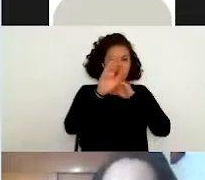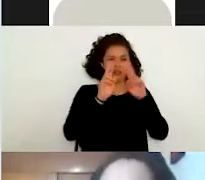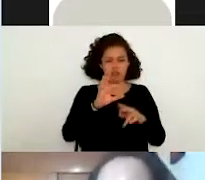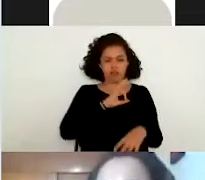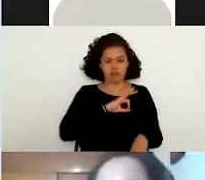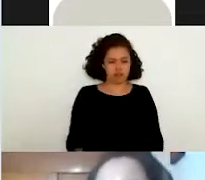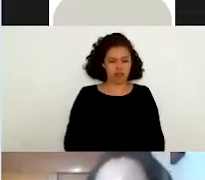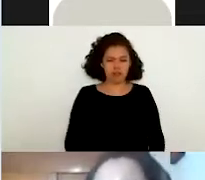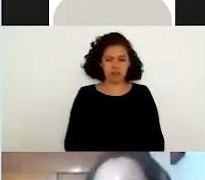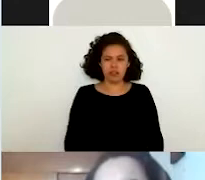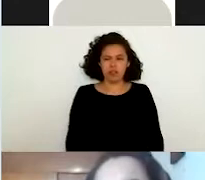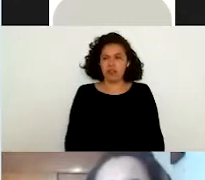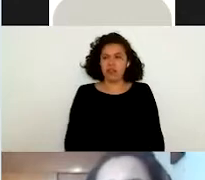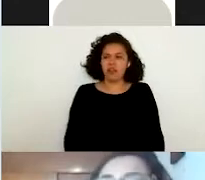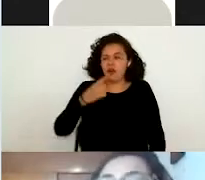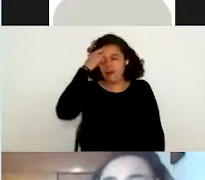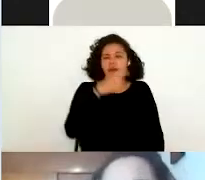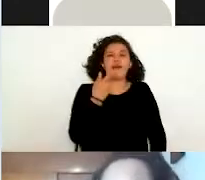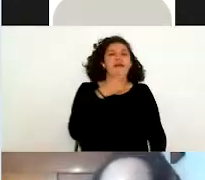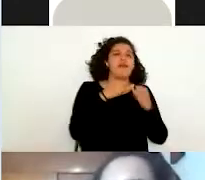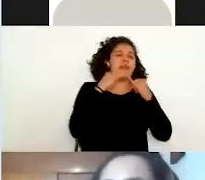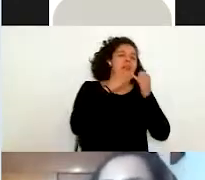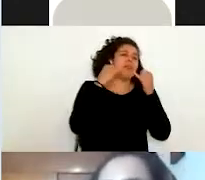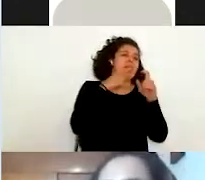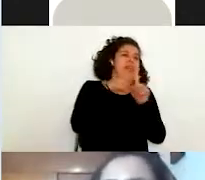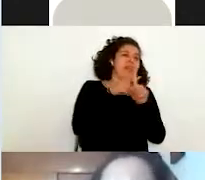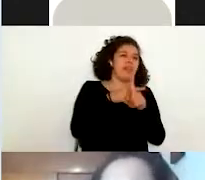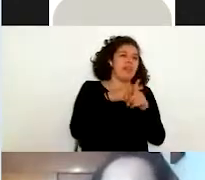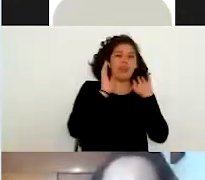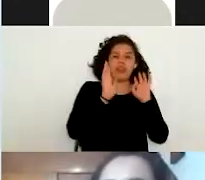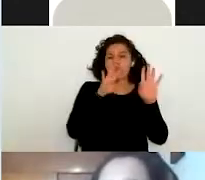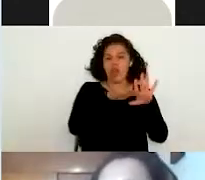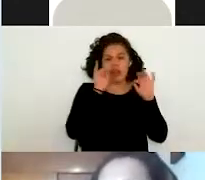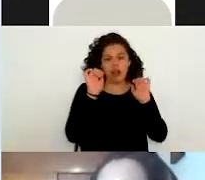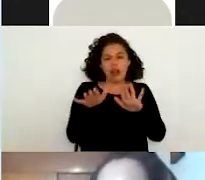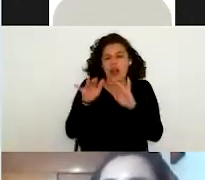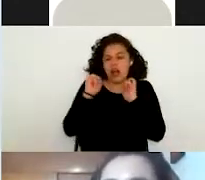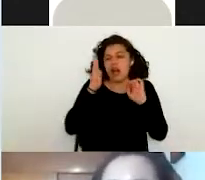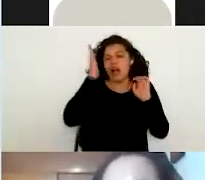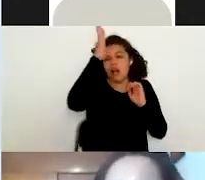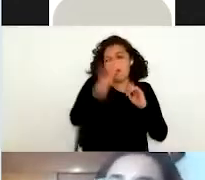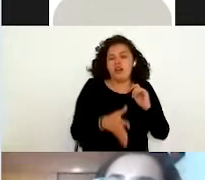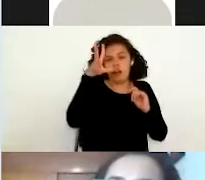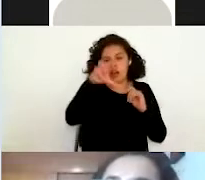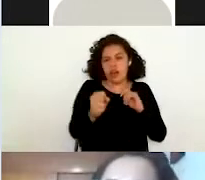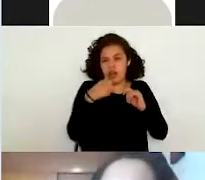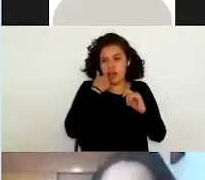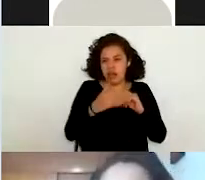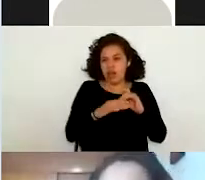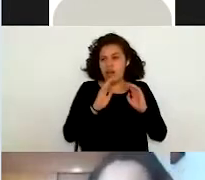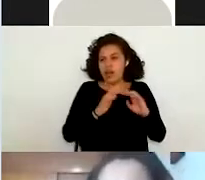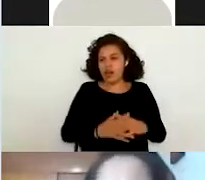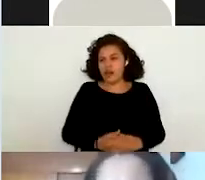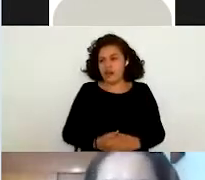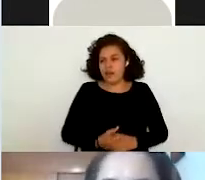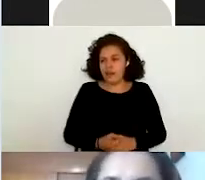se sale de los objetivos de la institución, si se sale de la misión, de la visión, de los propios alcances, entonces puede ser que